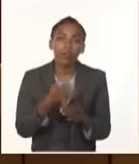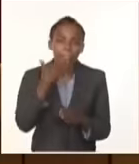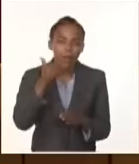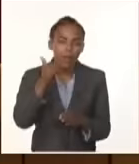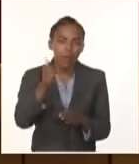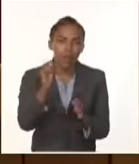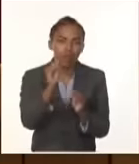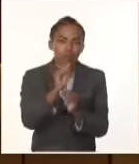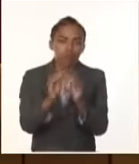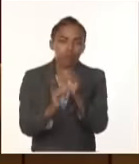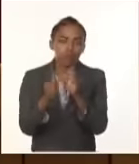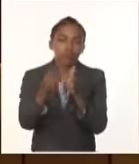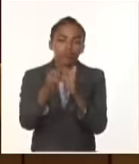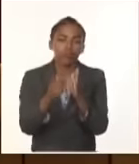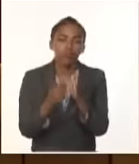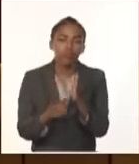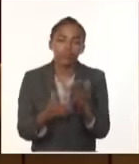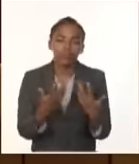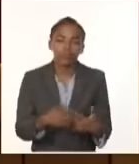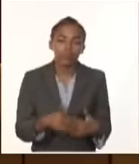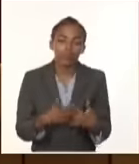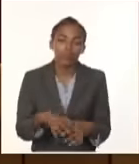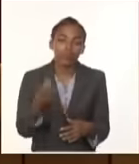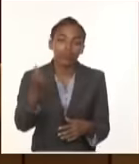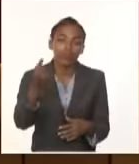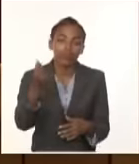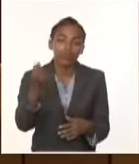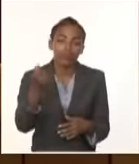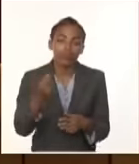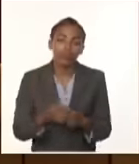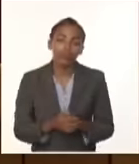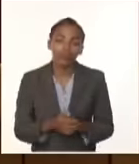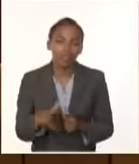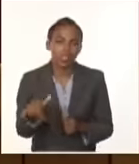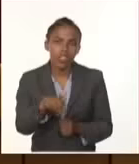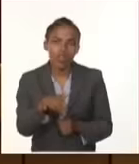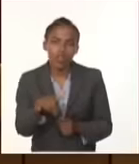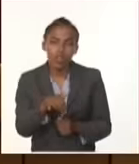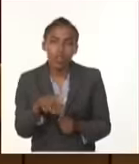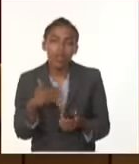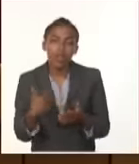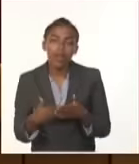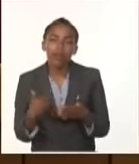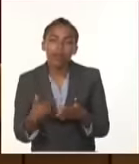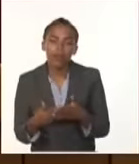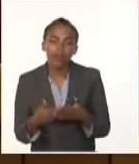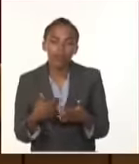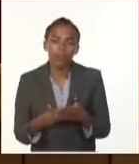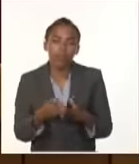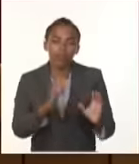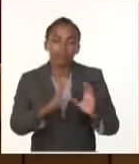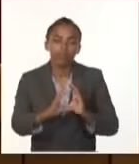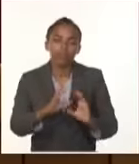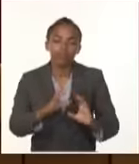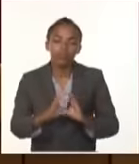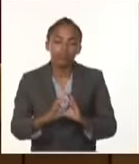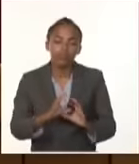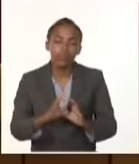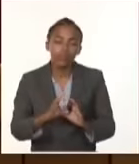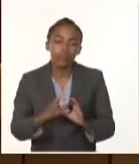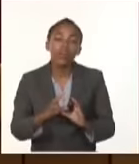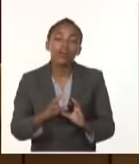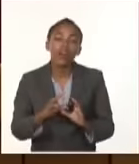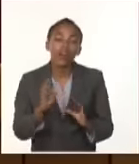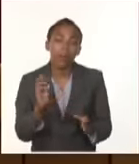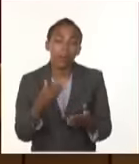indicadores productivos y económicos financieros. Lo mismo ocurre con entidades del sector de las comunicaciones. La MIPYME